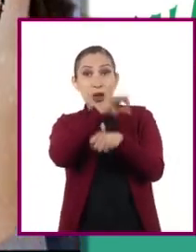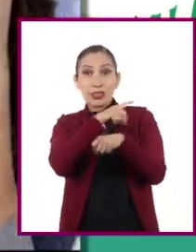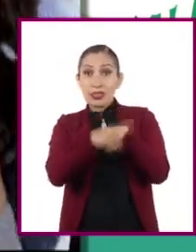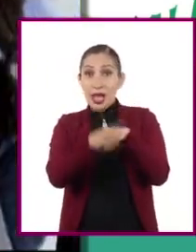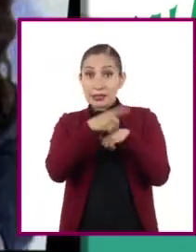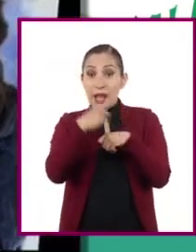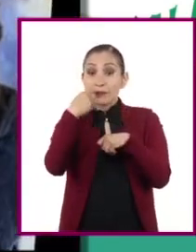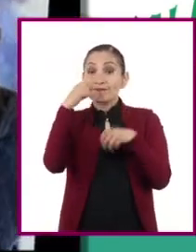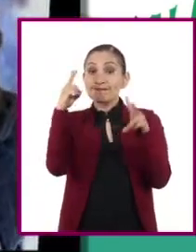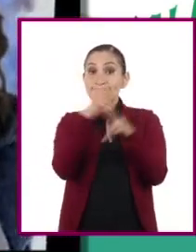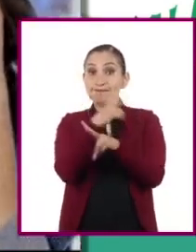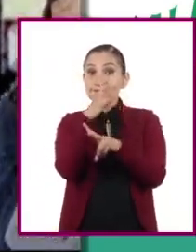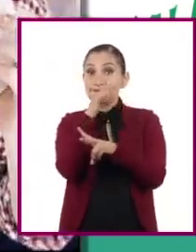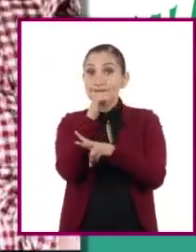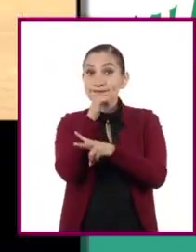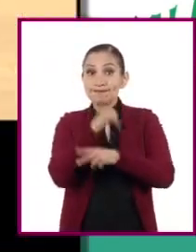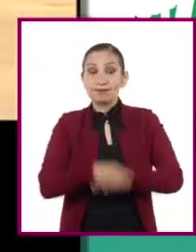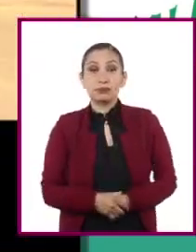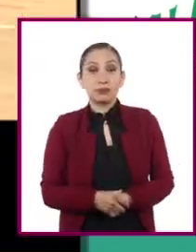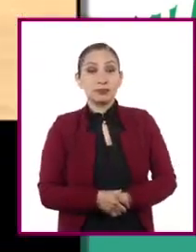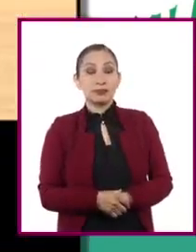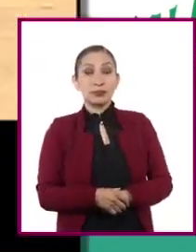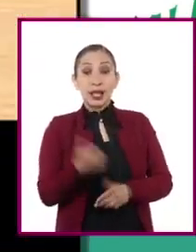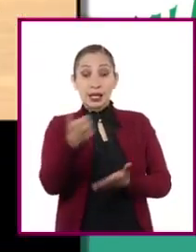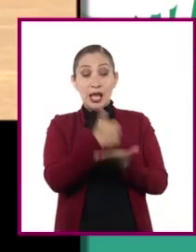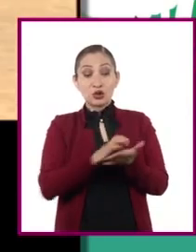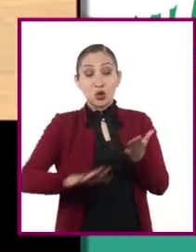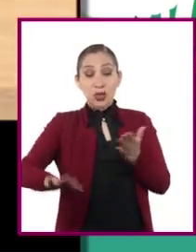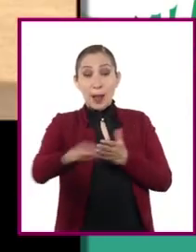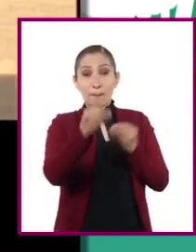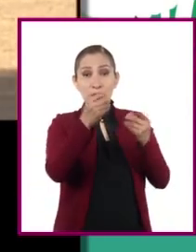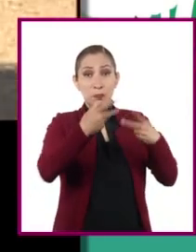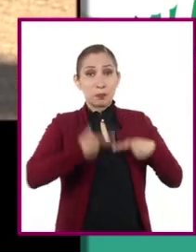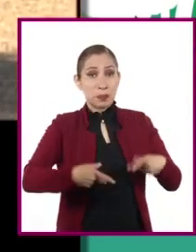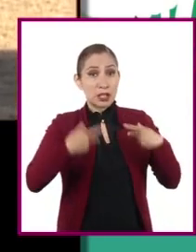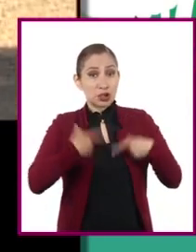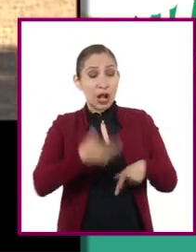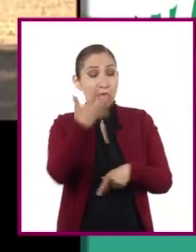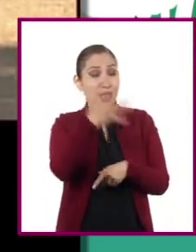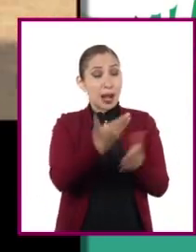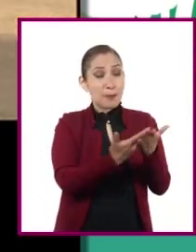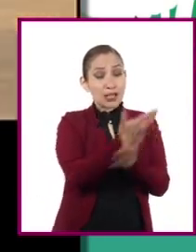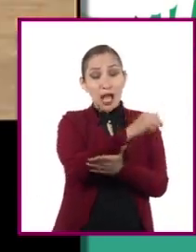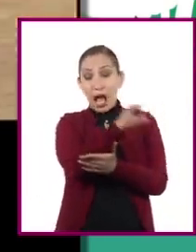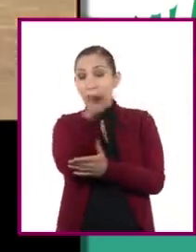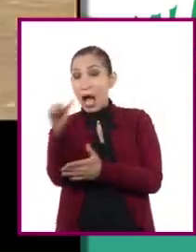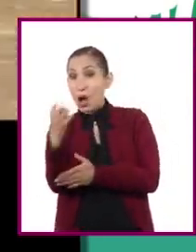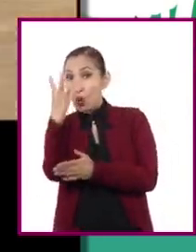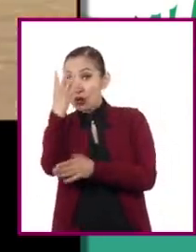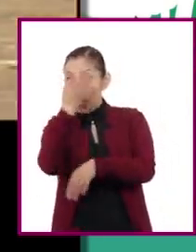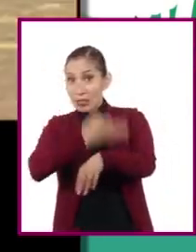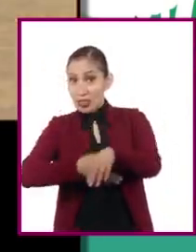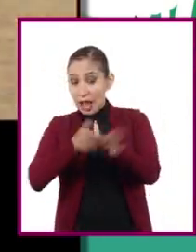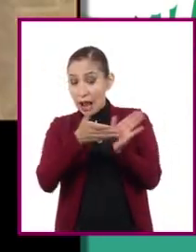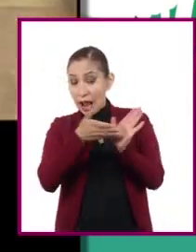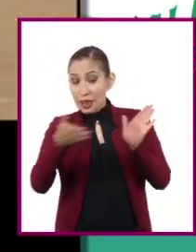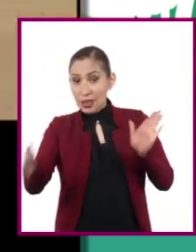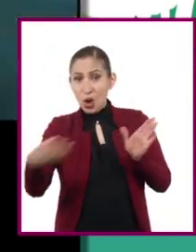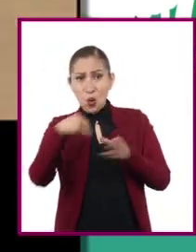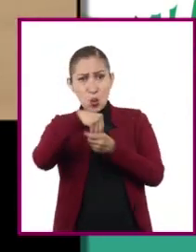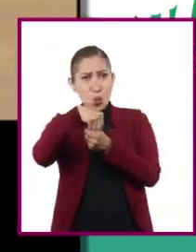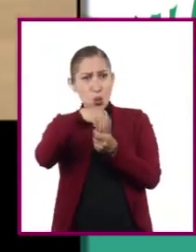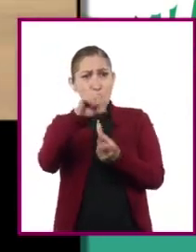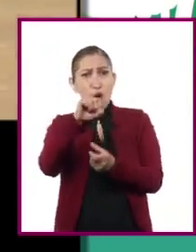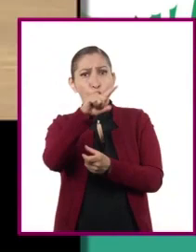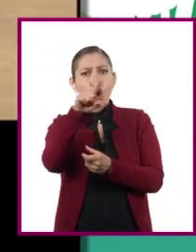afectar la función respiratoria. En las ciudades muy pobladas, entre las 10 de la mañana y las 4 de la tarde, la